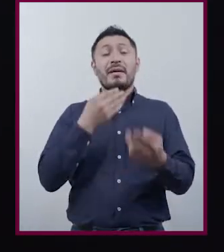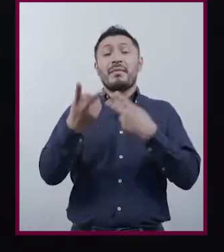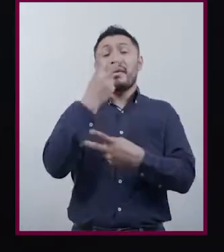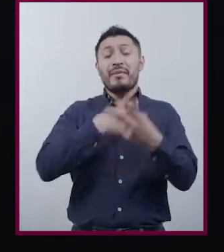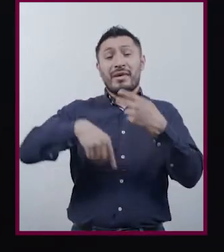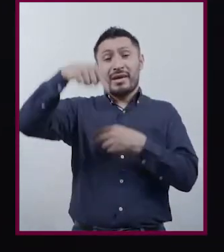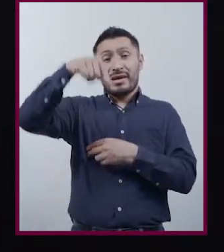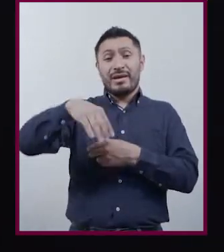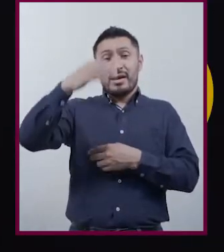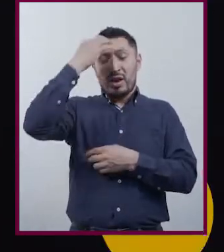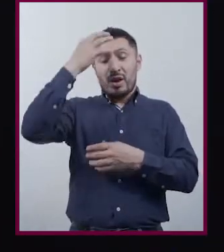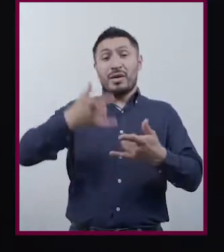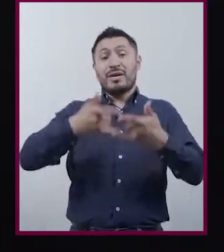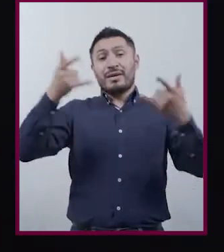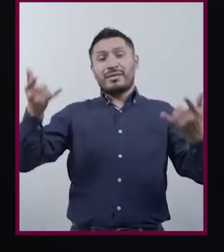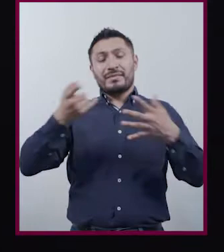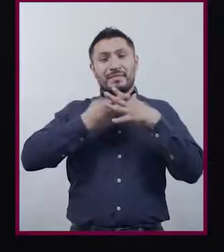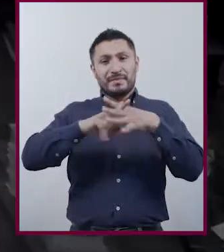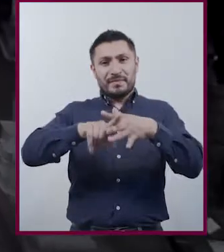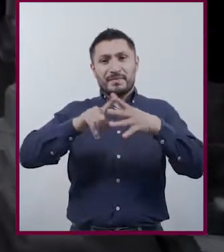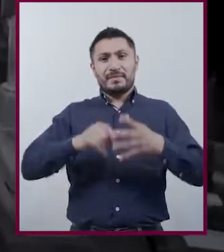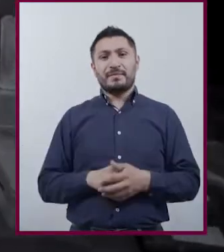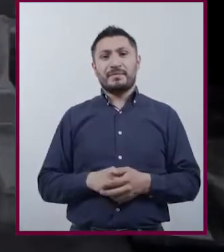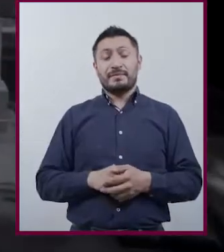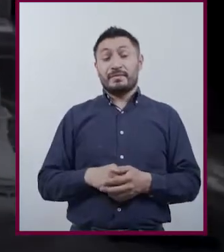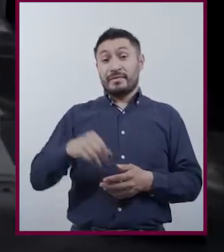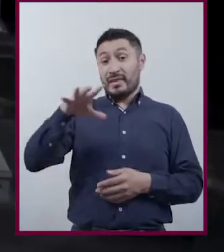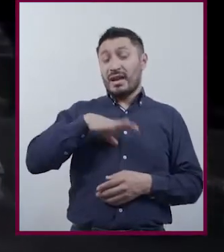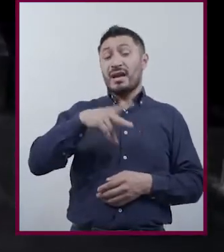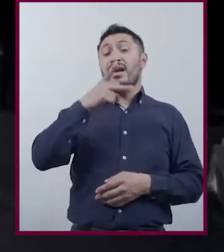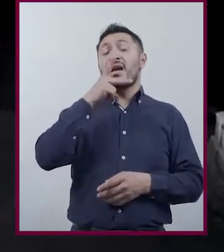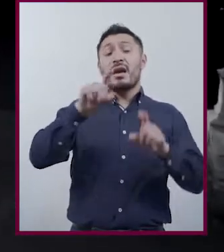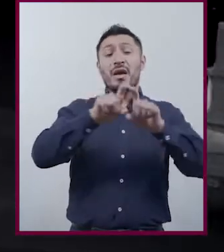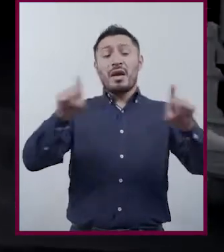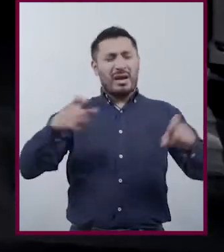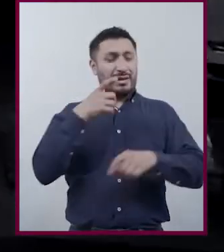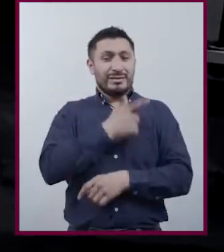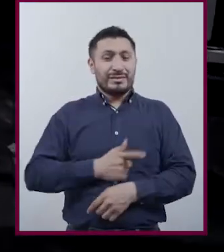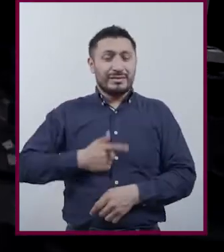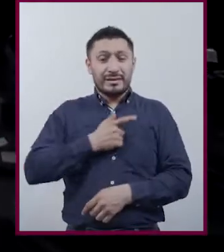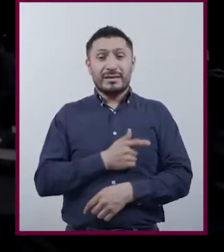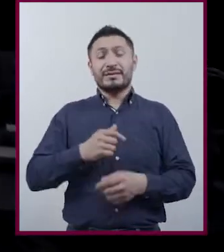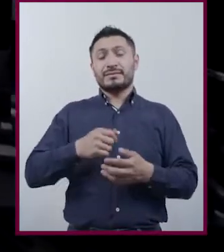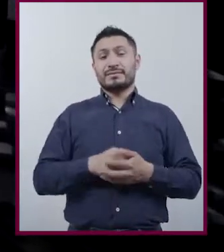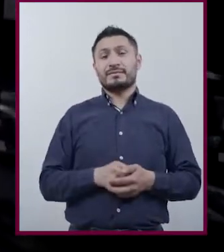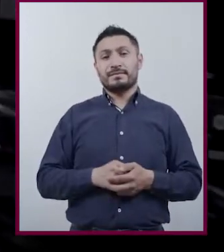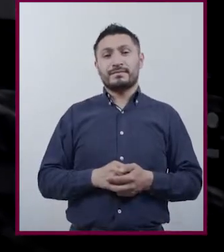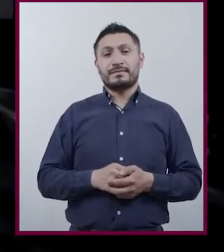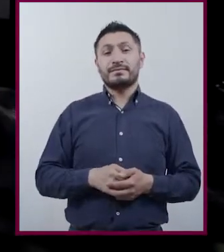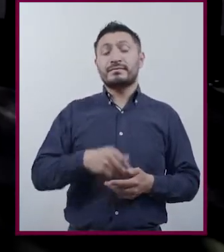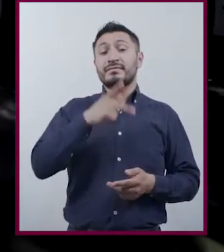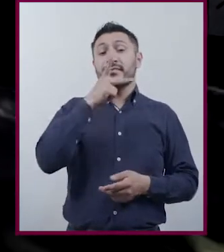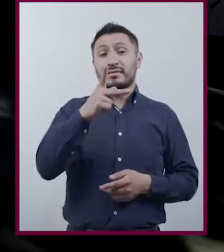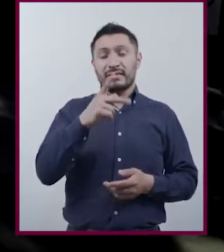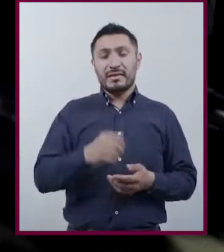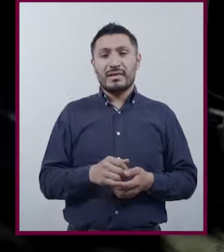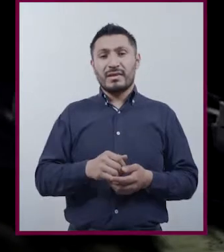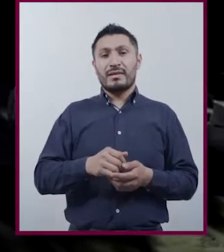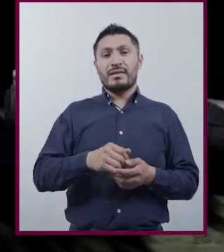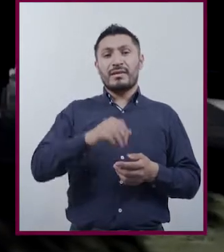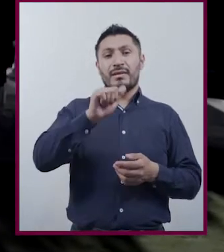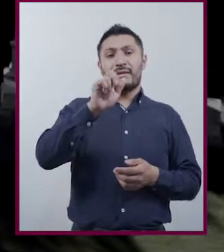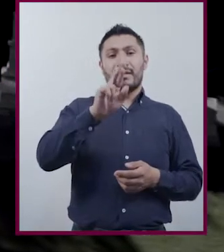Esto es Conciencia Histórica. Arrancamos. Hay una frase que nos gusta mucho de Balún Canán. La palabra es el arca